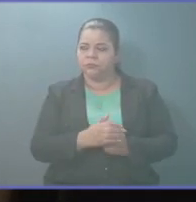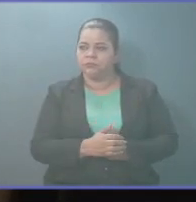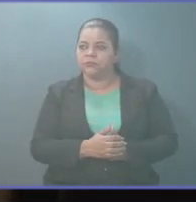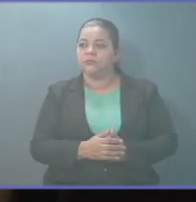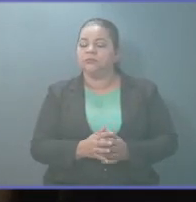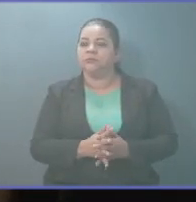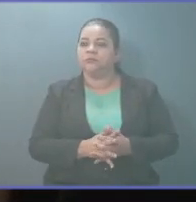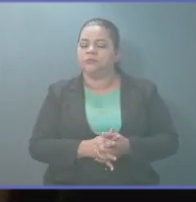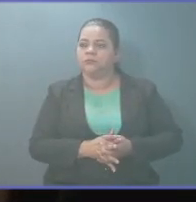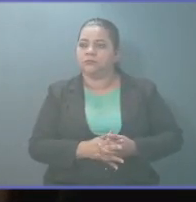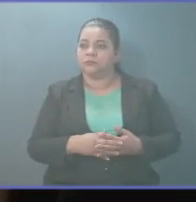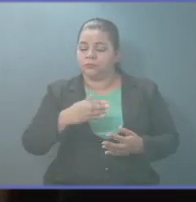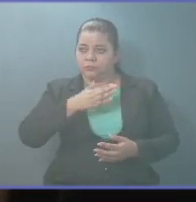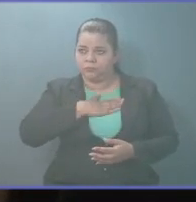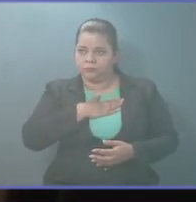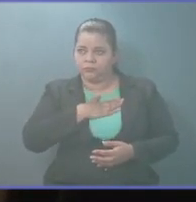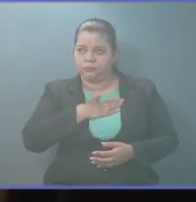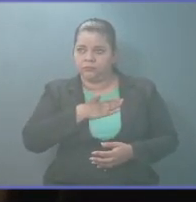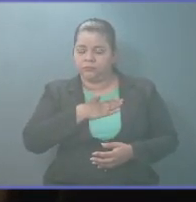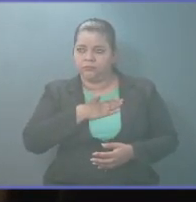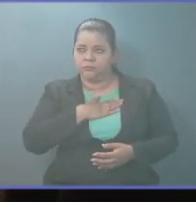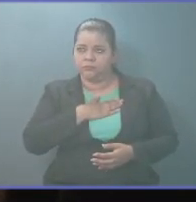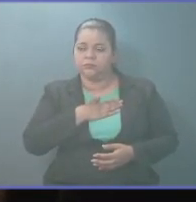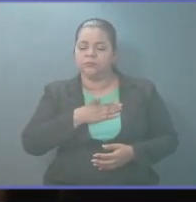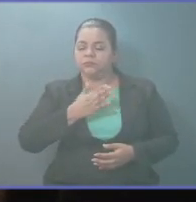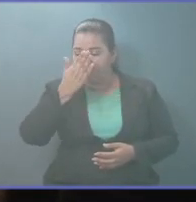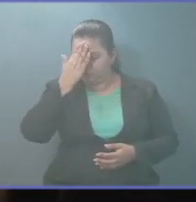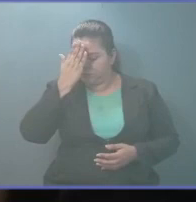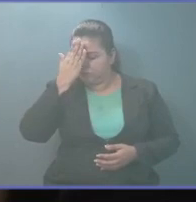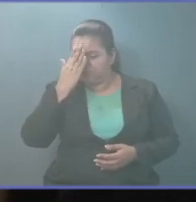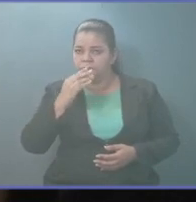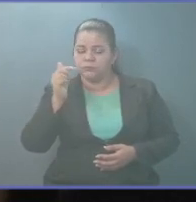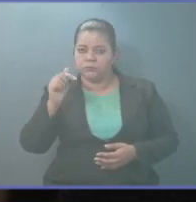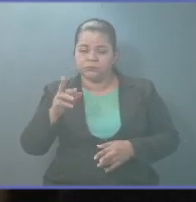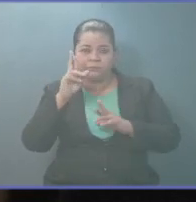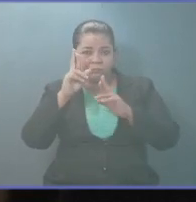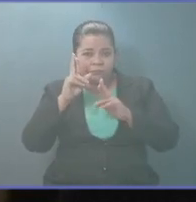le traslade al Ejecutivo un